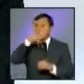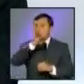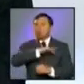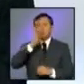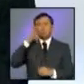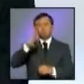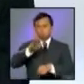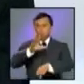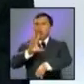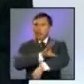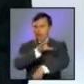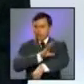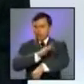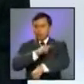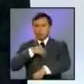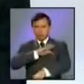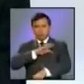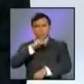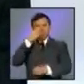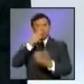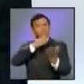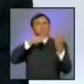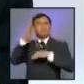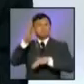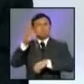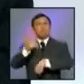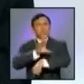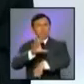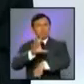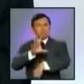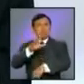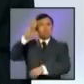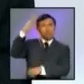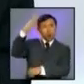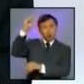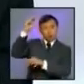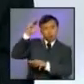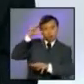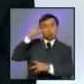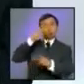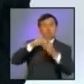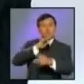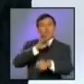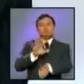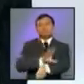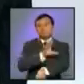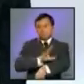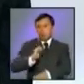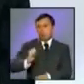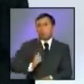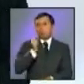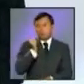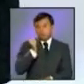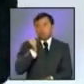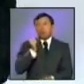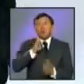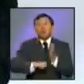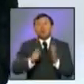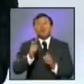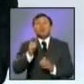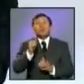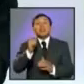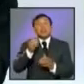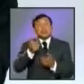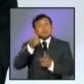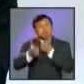practicado ensayado se pusieron de acuerdo pero para mí Esa fue la táctica pegarle a Andrés Manuel para